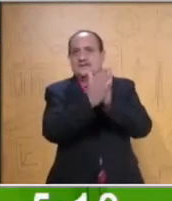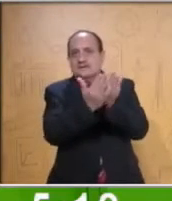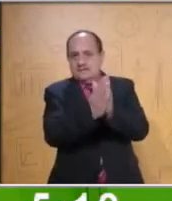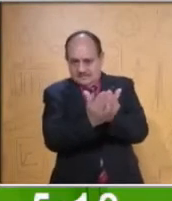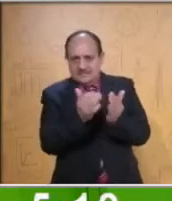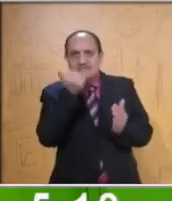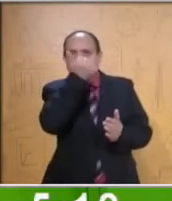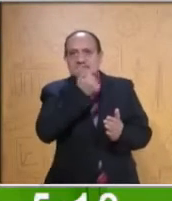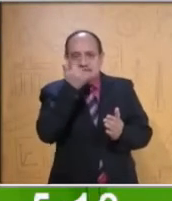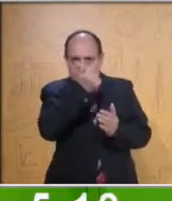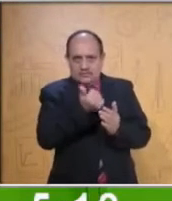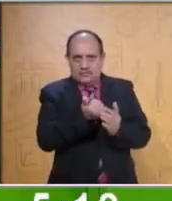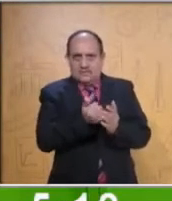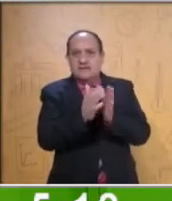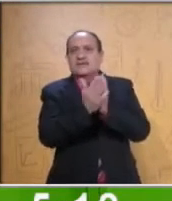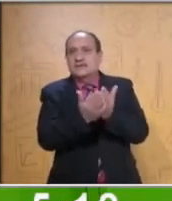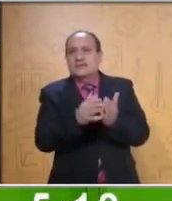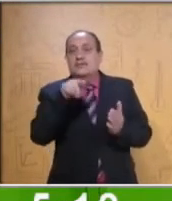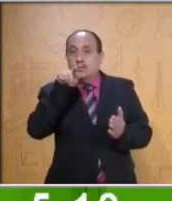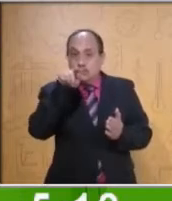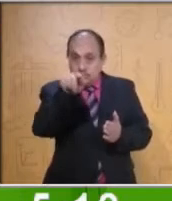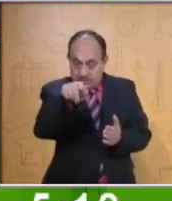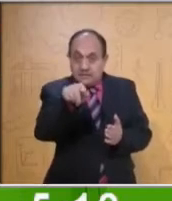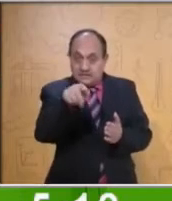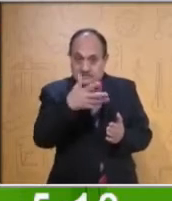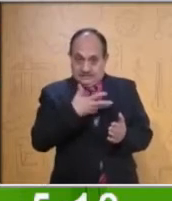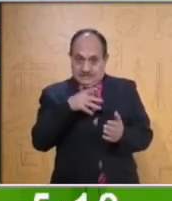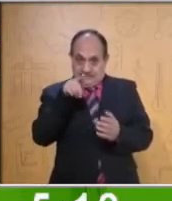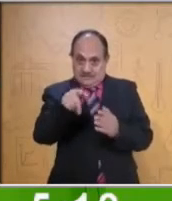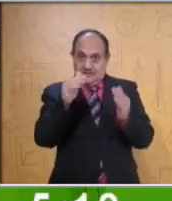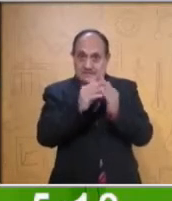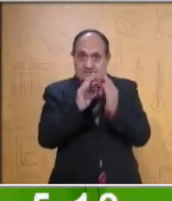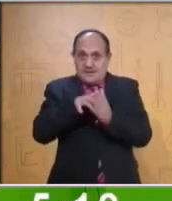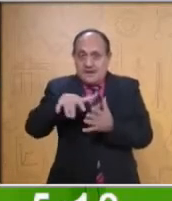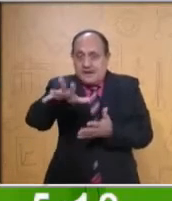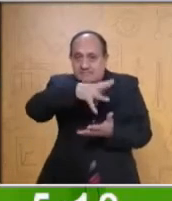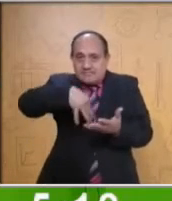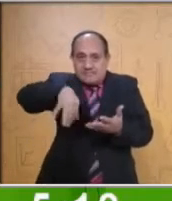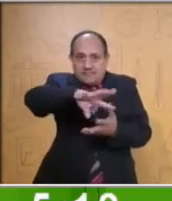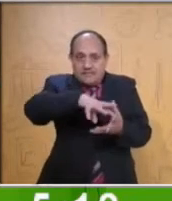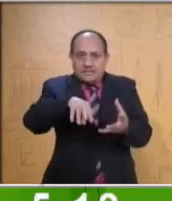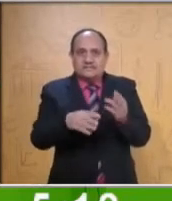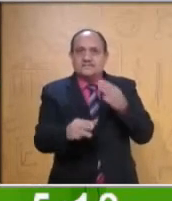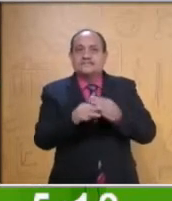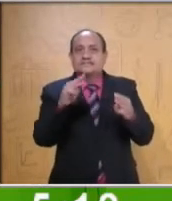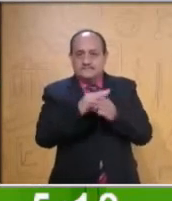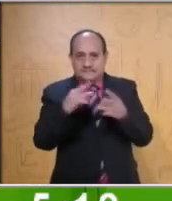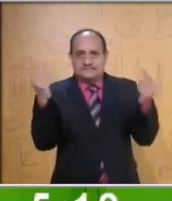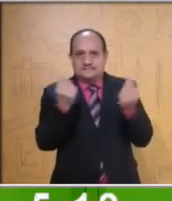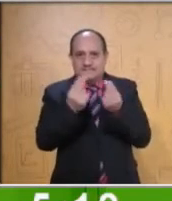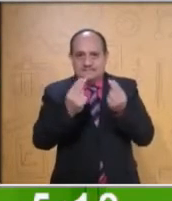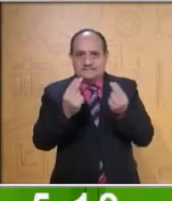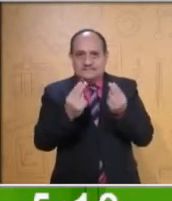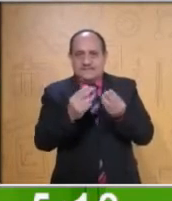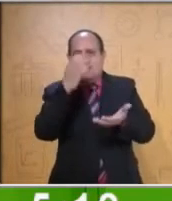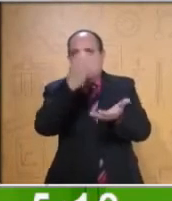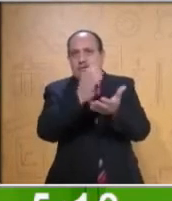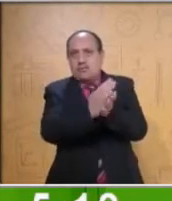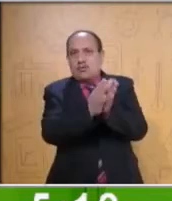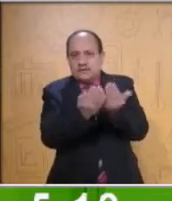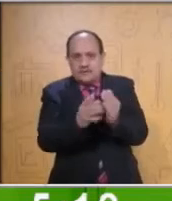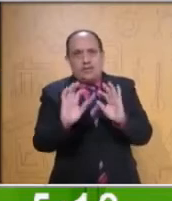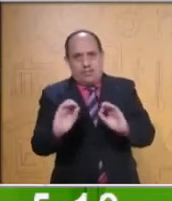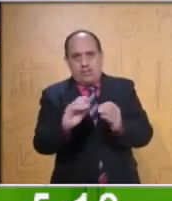texto. El libro de texto, el que ustedes tengan, ustedes van a buscar ahí el material necesario. nuestra libreta o